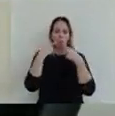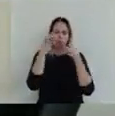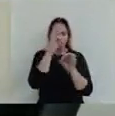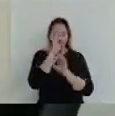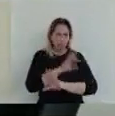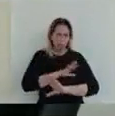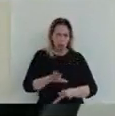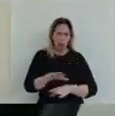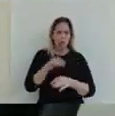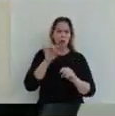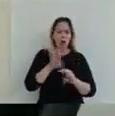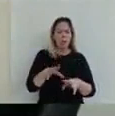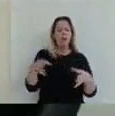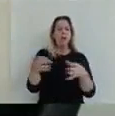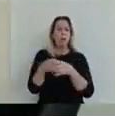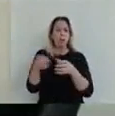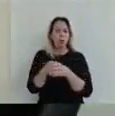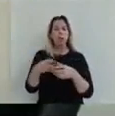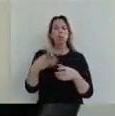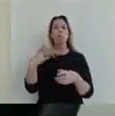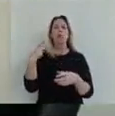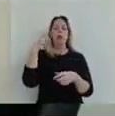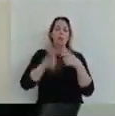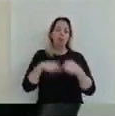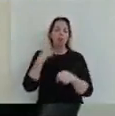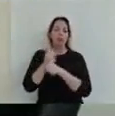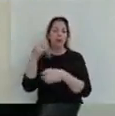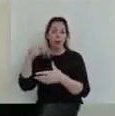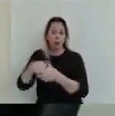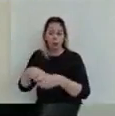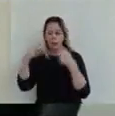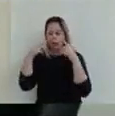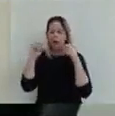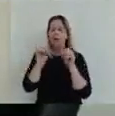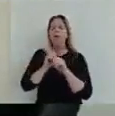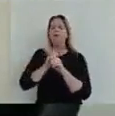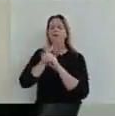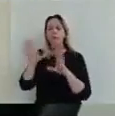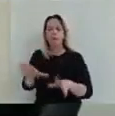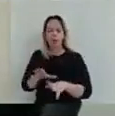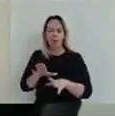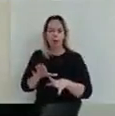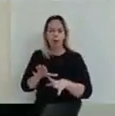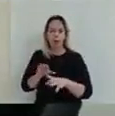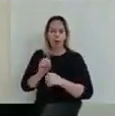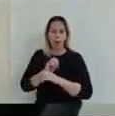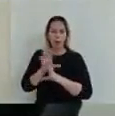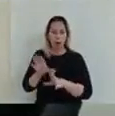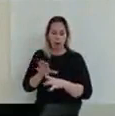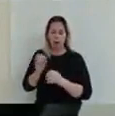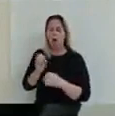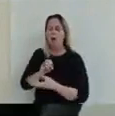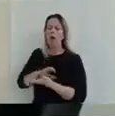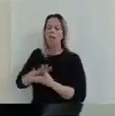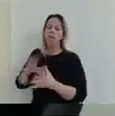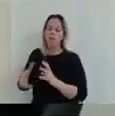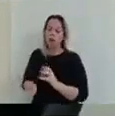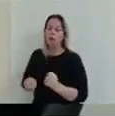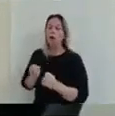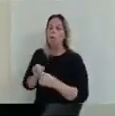con los comerciantes, los ayudamos a crear sus protocolos, nos reunimos con distintos sectores, justamente con